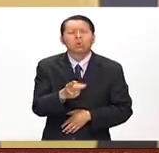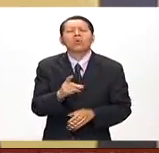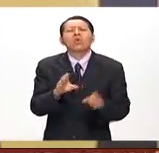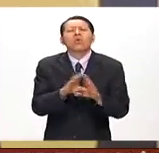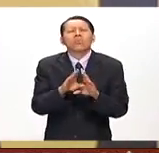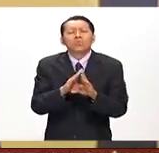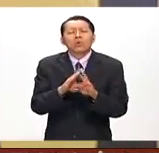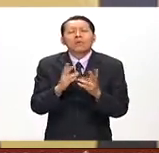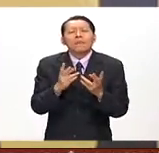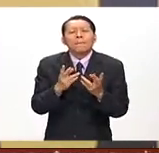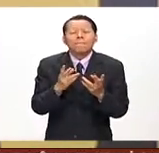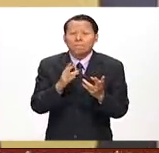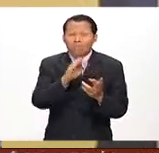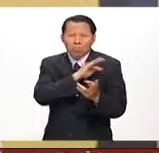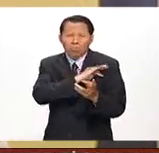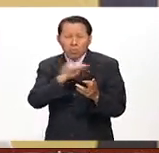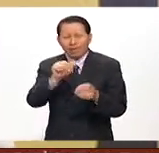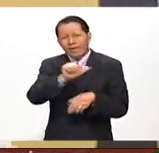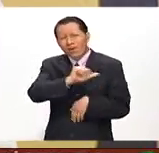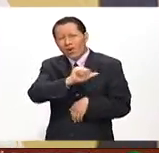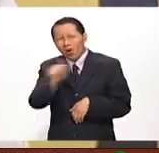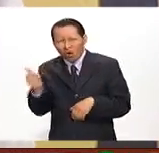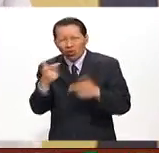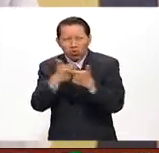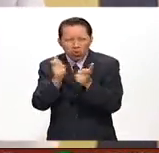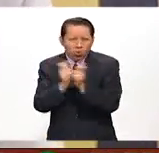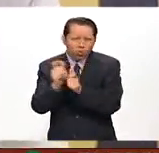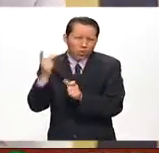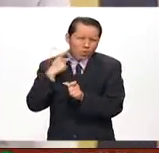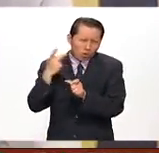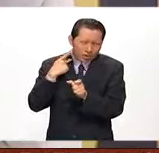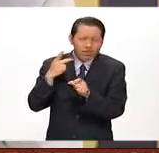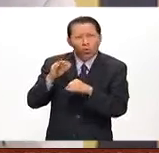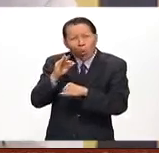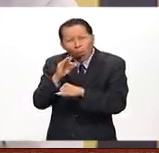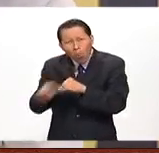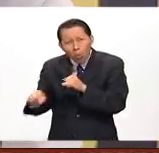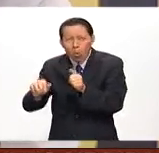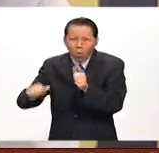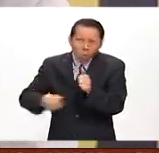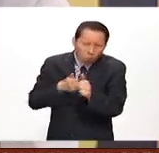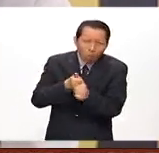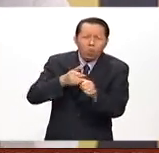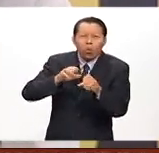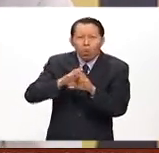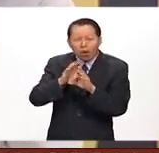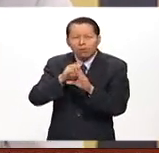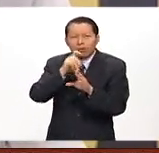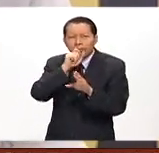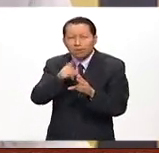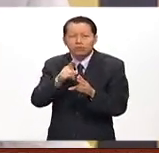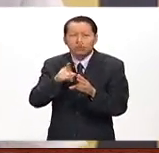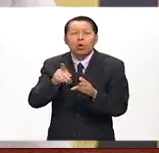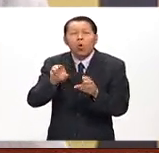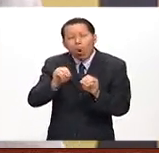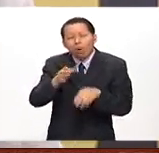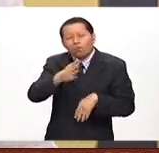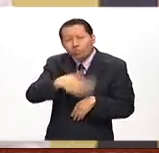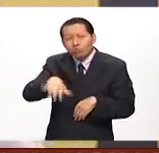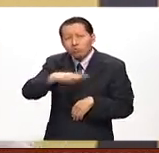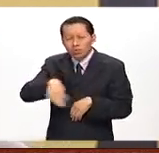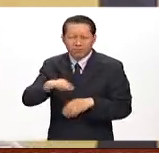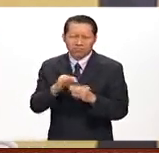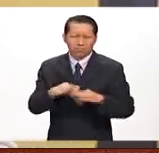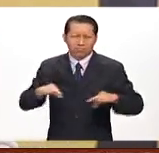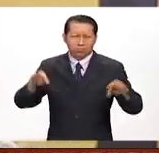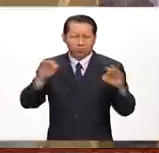ir a la cola de ningún partido, no tenemos por qué salir a buscar a nadie si caminamos sobre nuestra